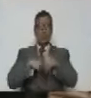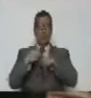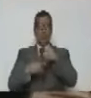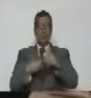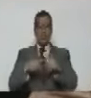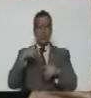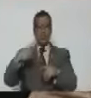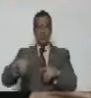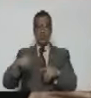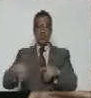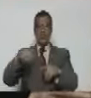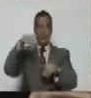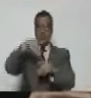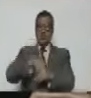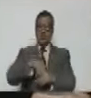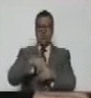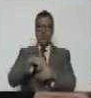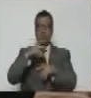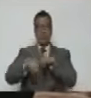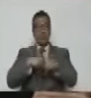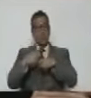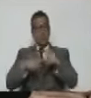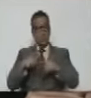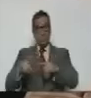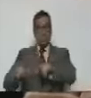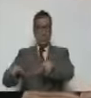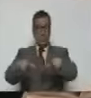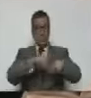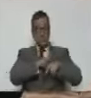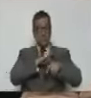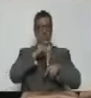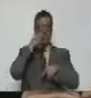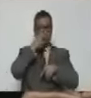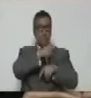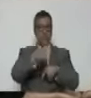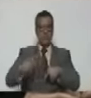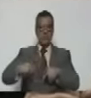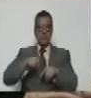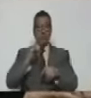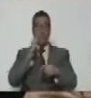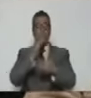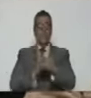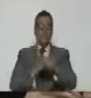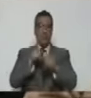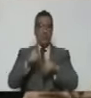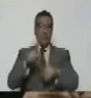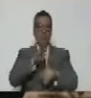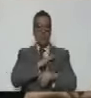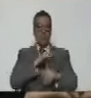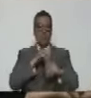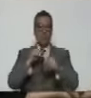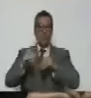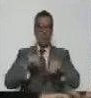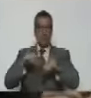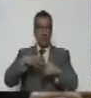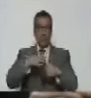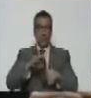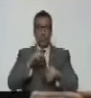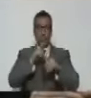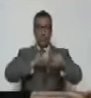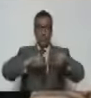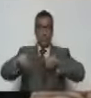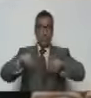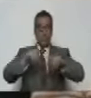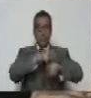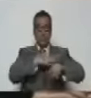de la democracia, el desarrollo de la soberanía popular en medio de la dominación y del tutelaje que